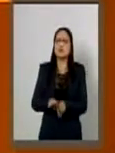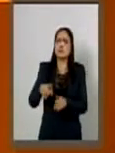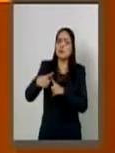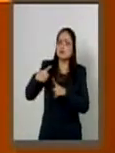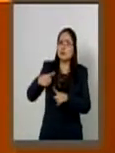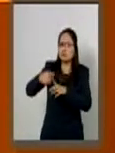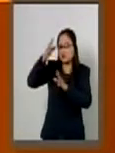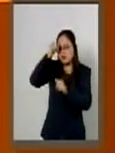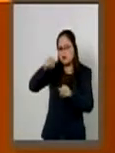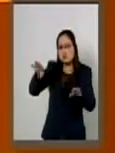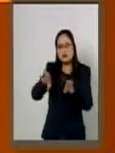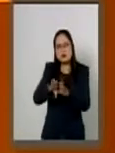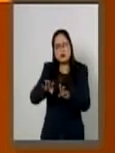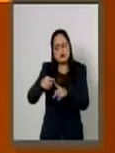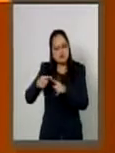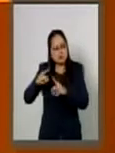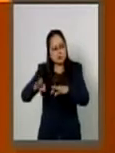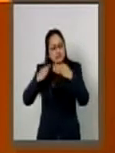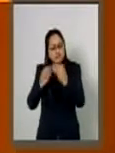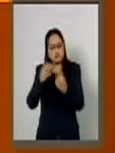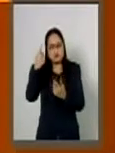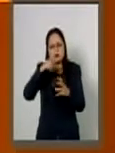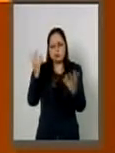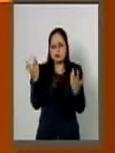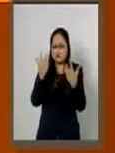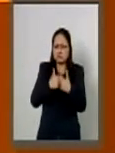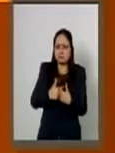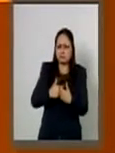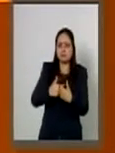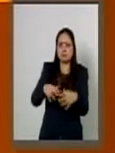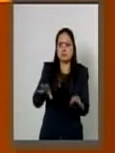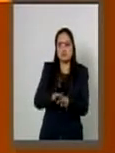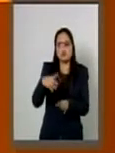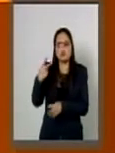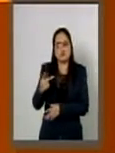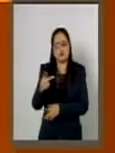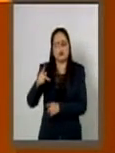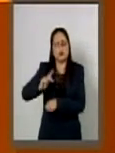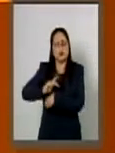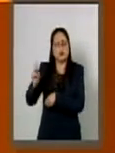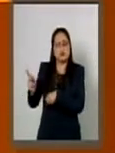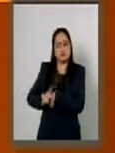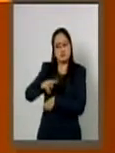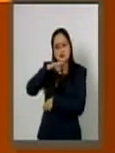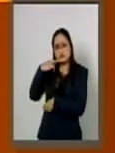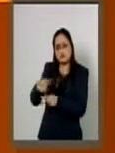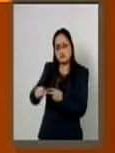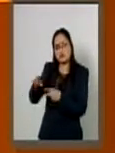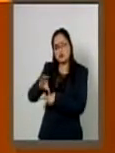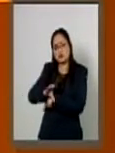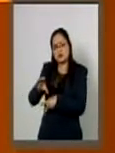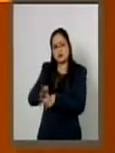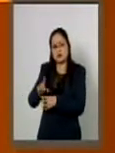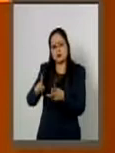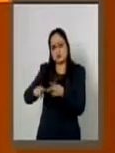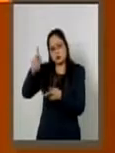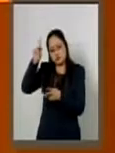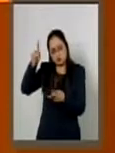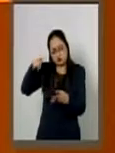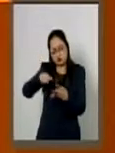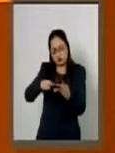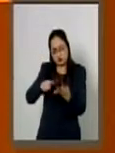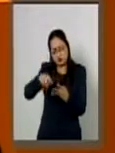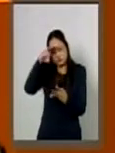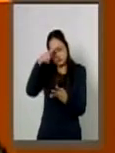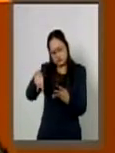esfuerzos de integración, la altura de miras de los ejecutivos de Chile, Colombia y Perú y